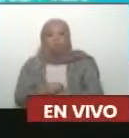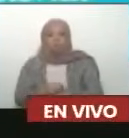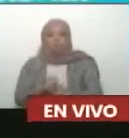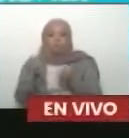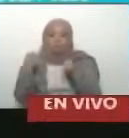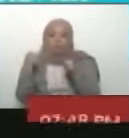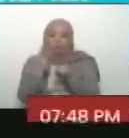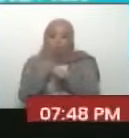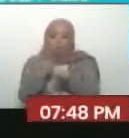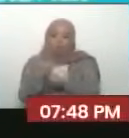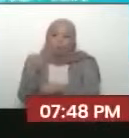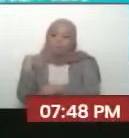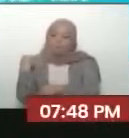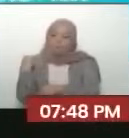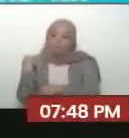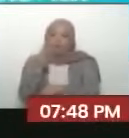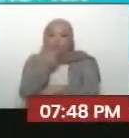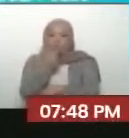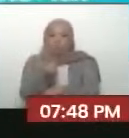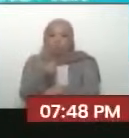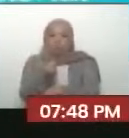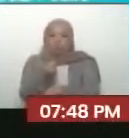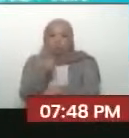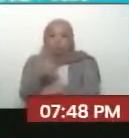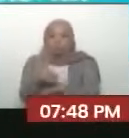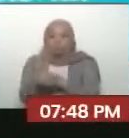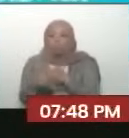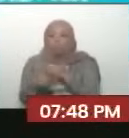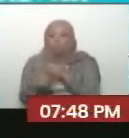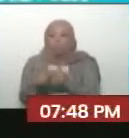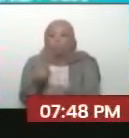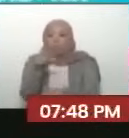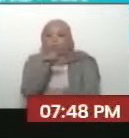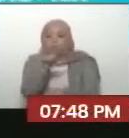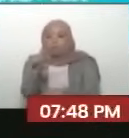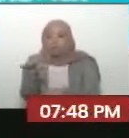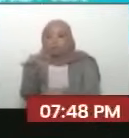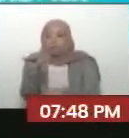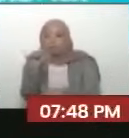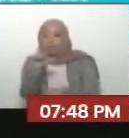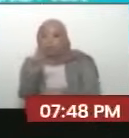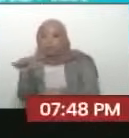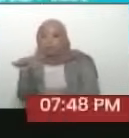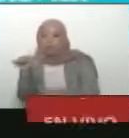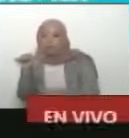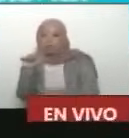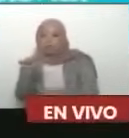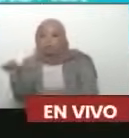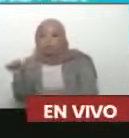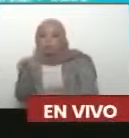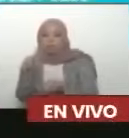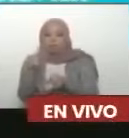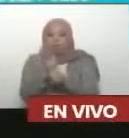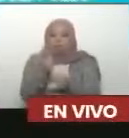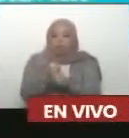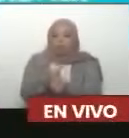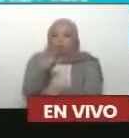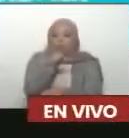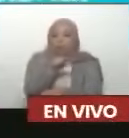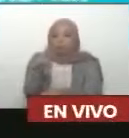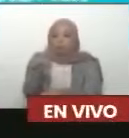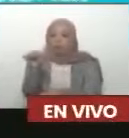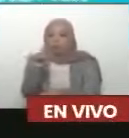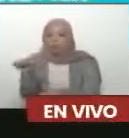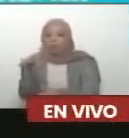flexibilización llamábamos. Y fuimos yendo allí, pim, pum, pam, llevando la situación.